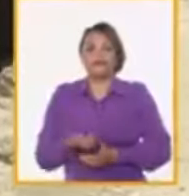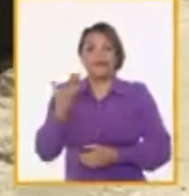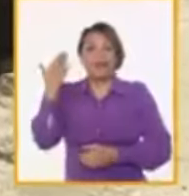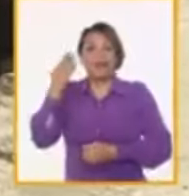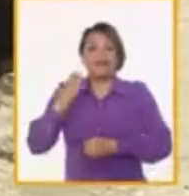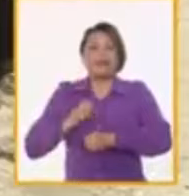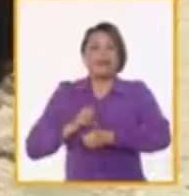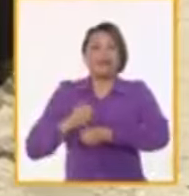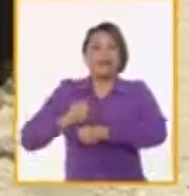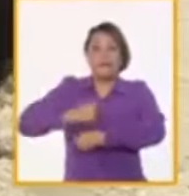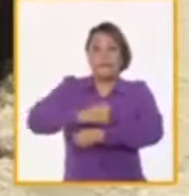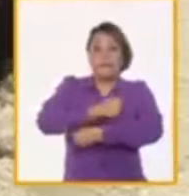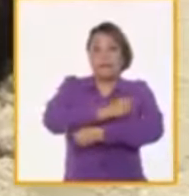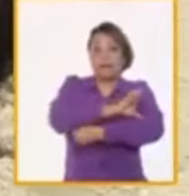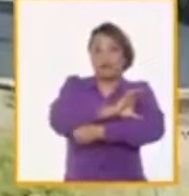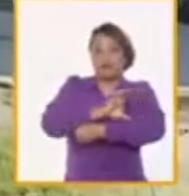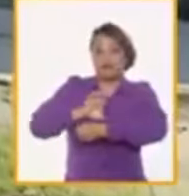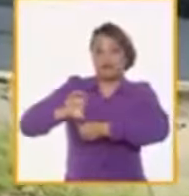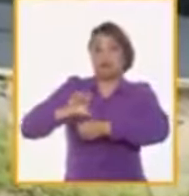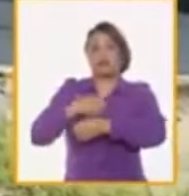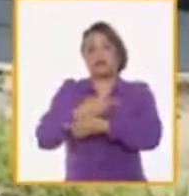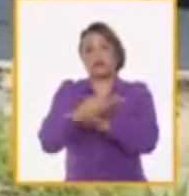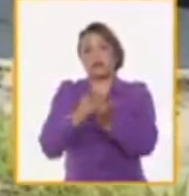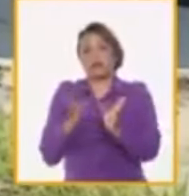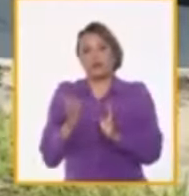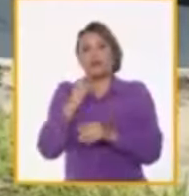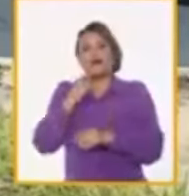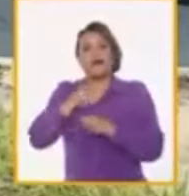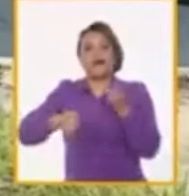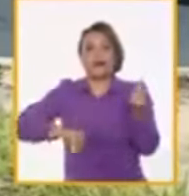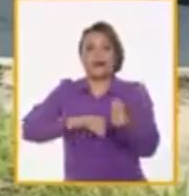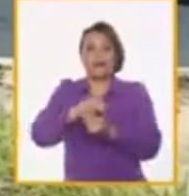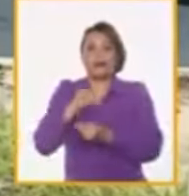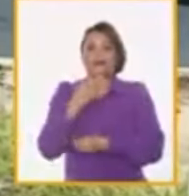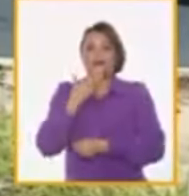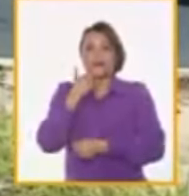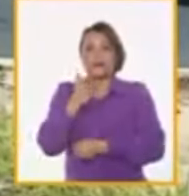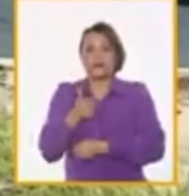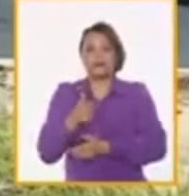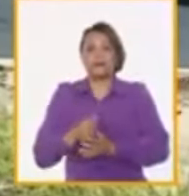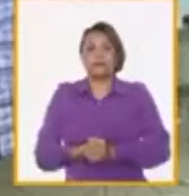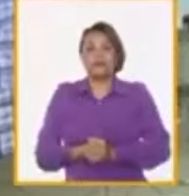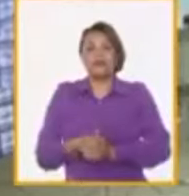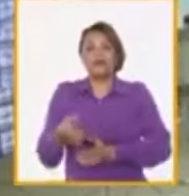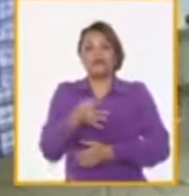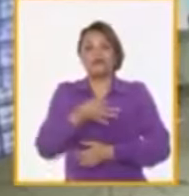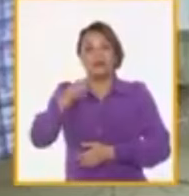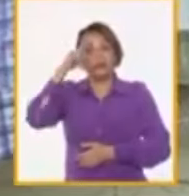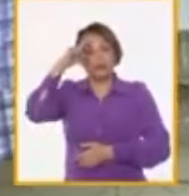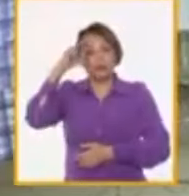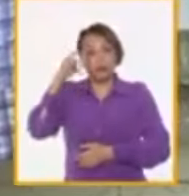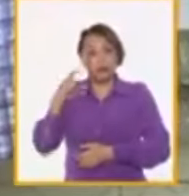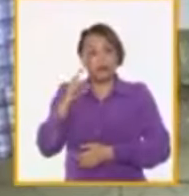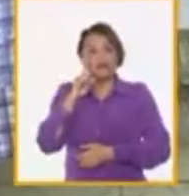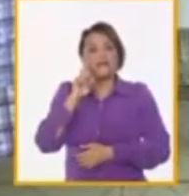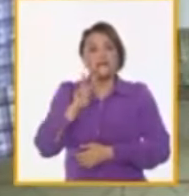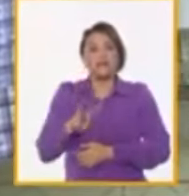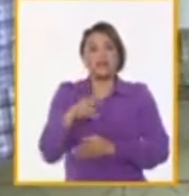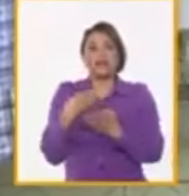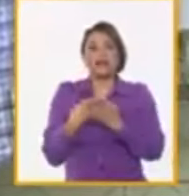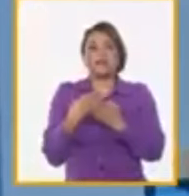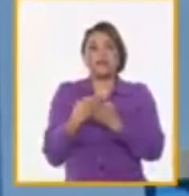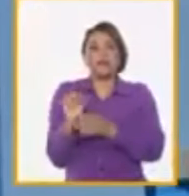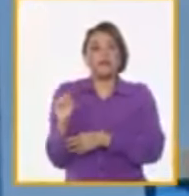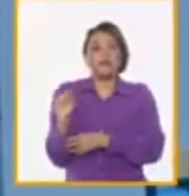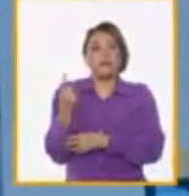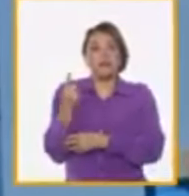y autoridades del gobierno del municipio Santa Clara valoran los resultados de las primeras pruebas con cargas